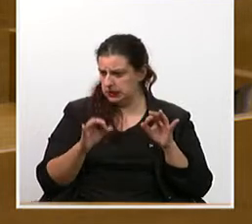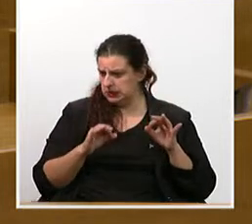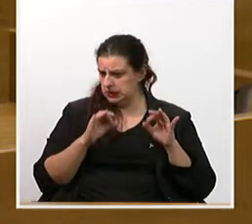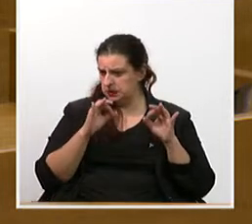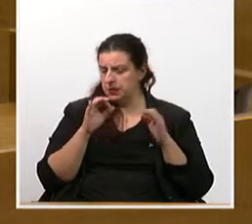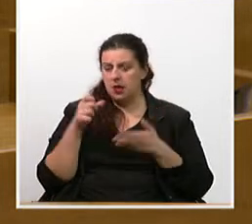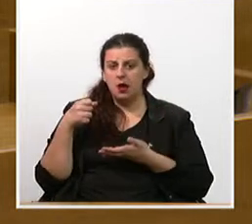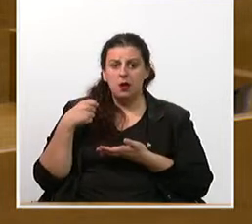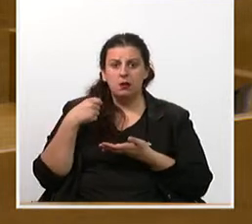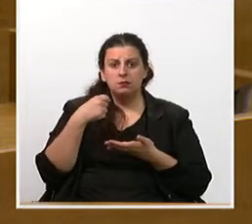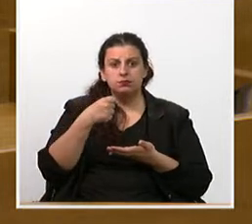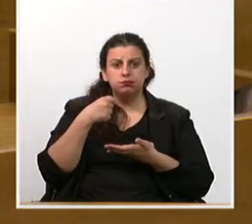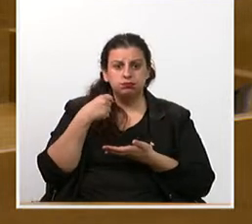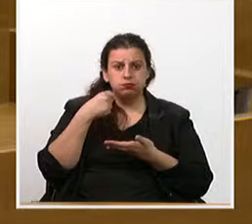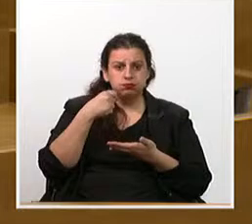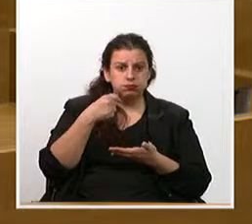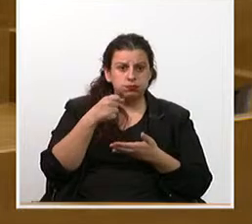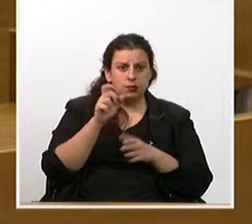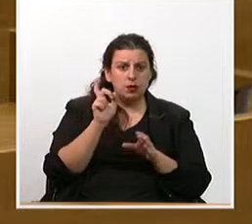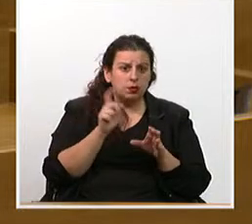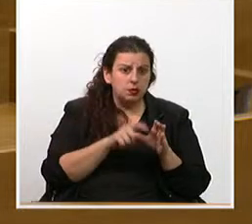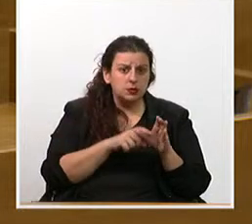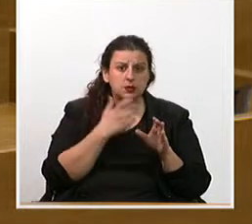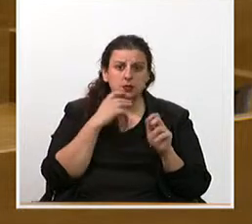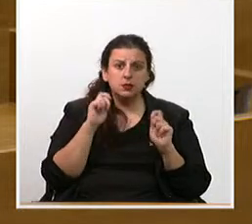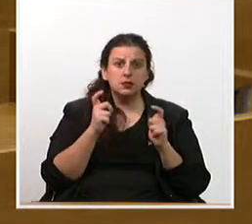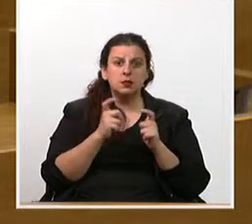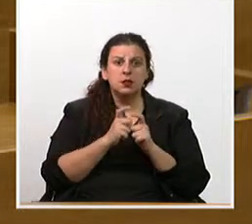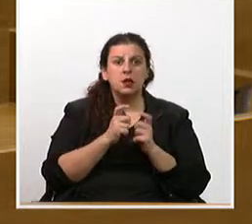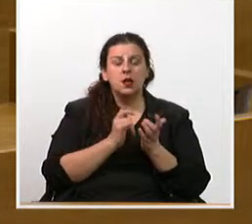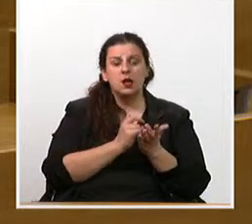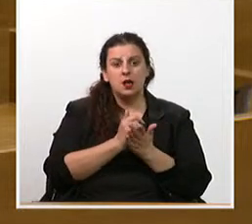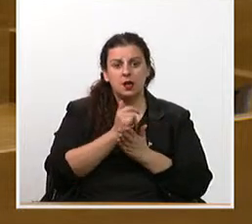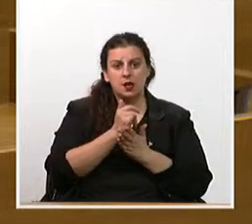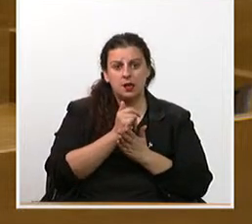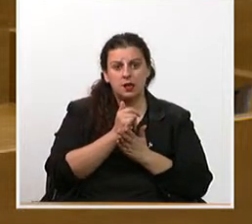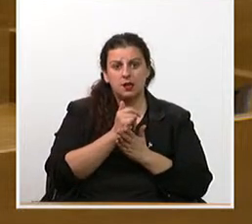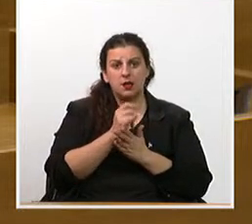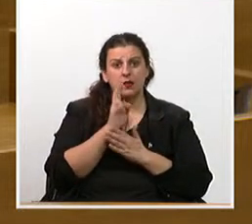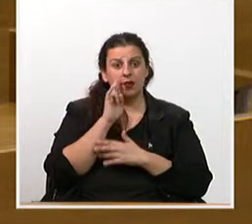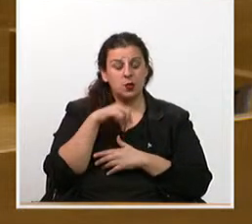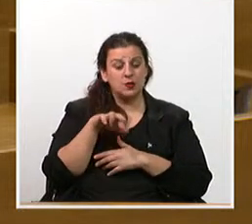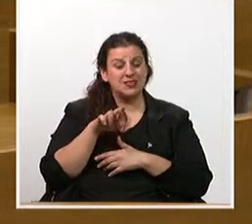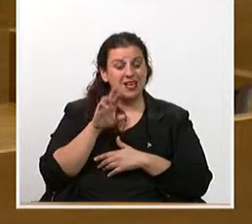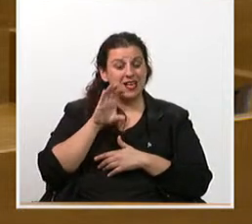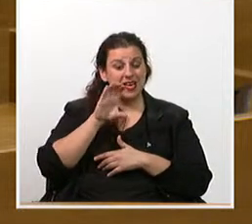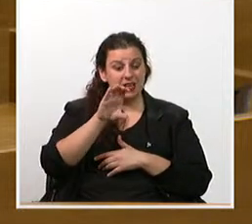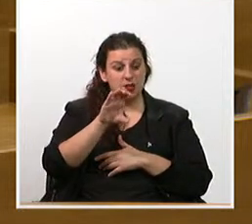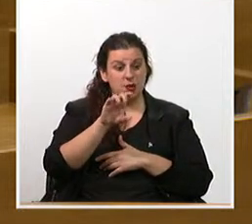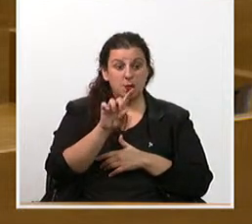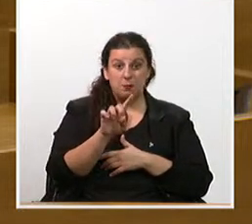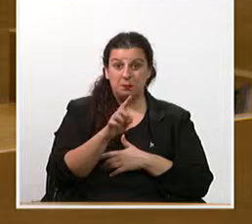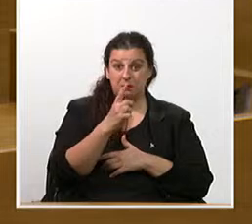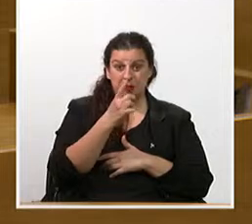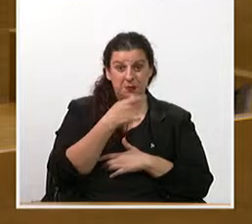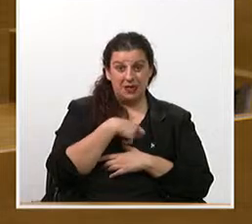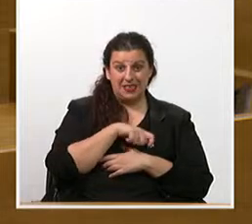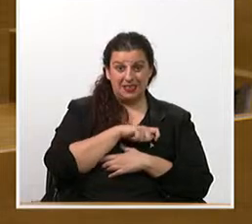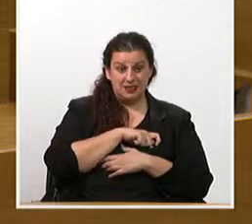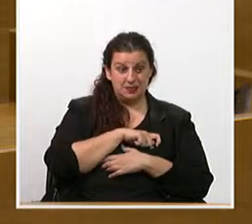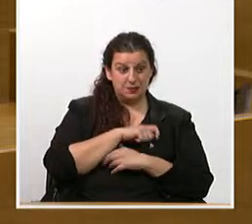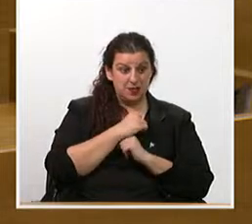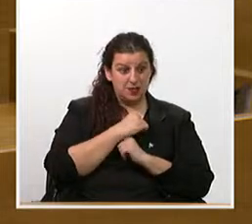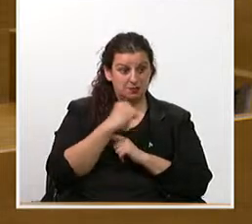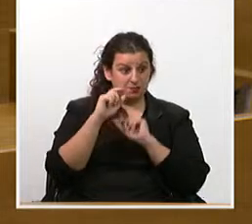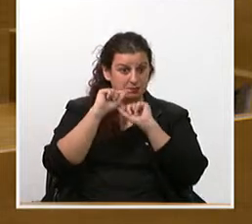subvenciones a la suscripción de seguros agrarios han situado nuestra región en la primera posición de España siendo la que más apoyo presupuestario